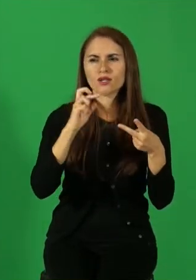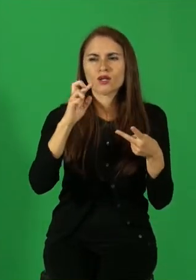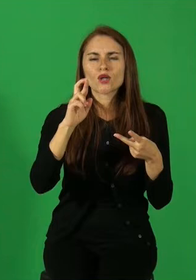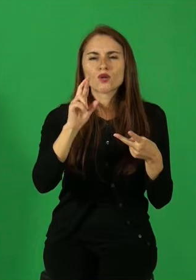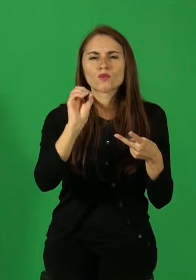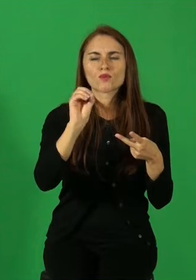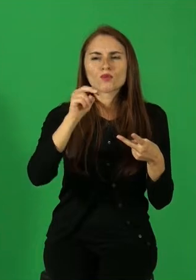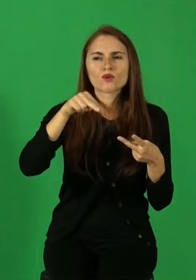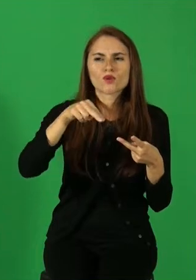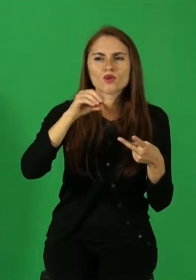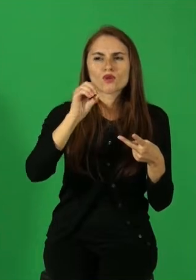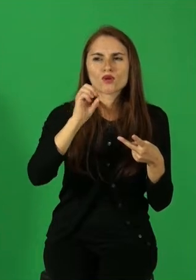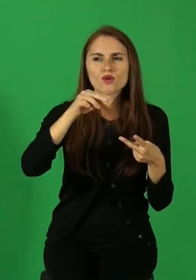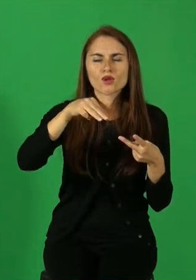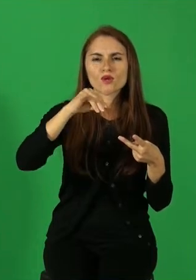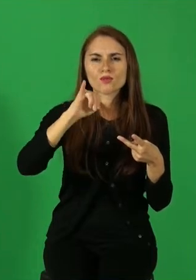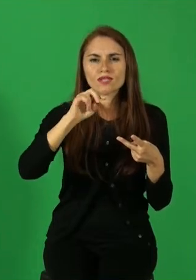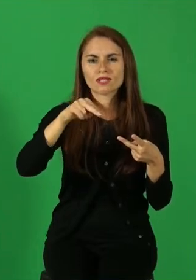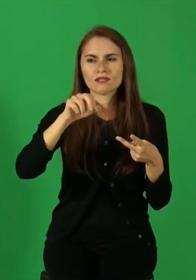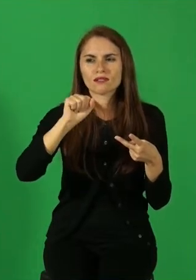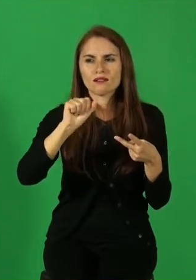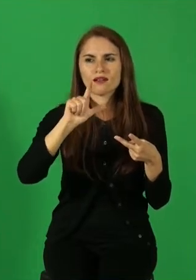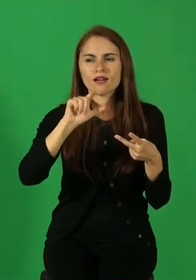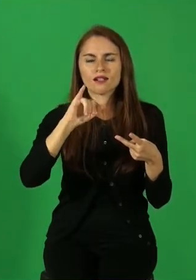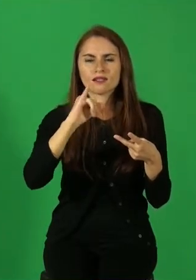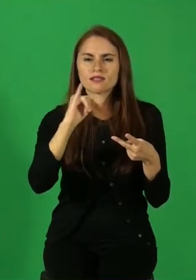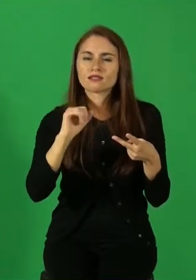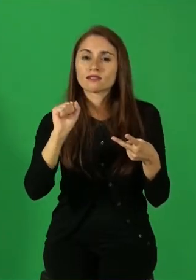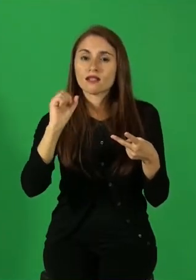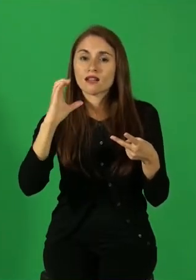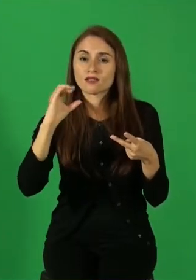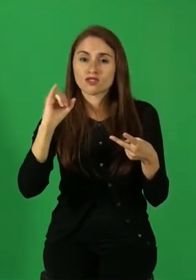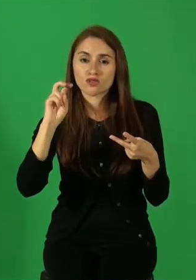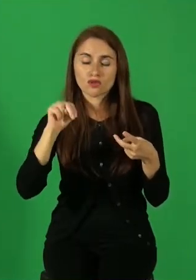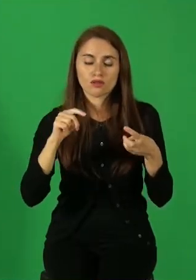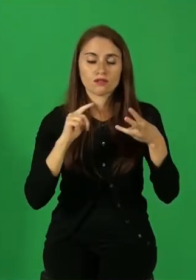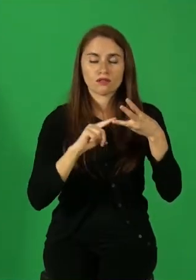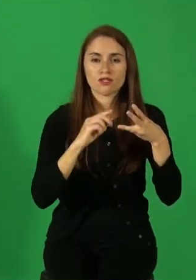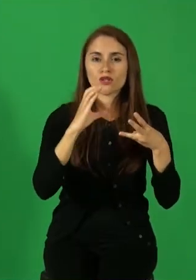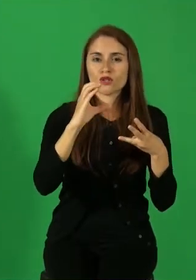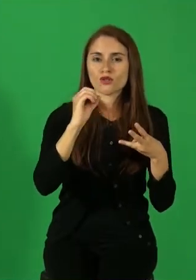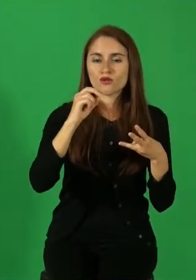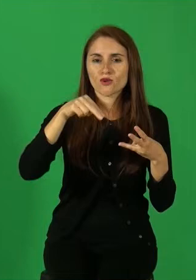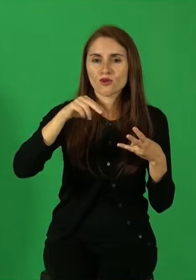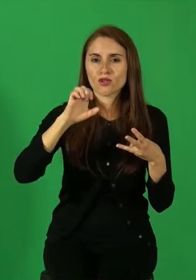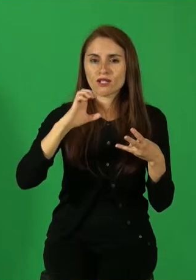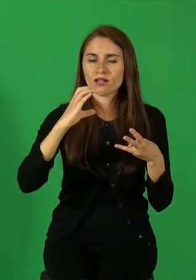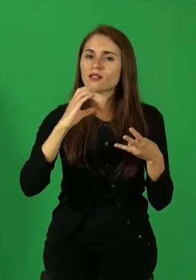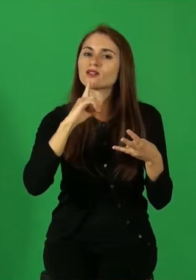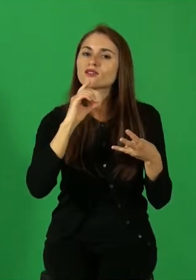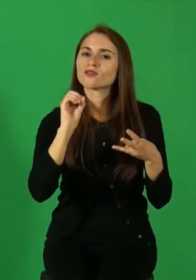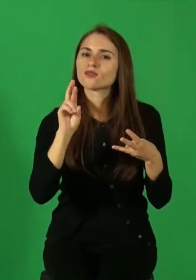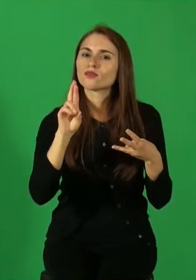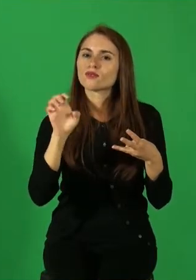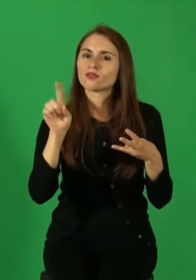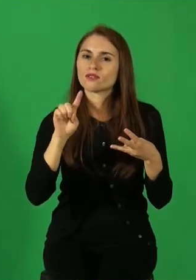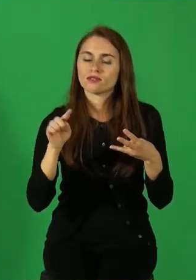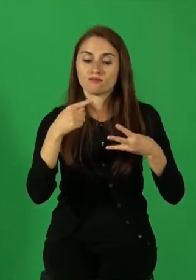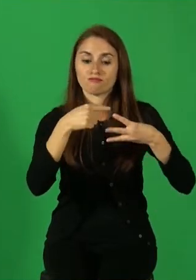pronominalización y los conectores, ¿ya? A continuación vamos a ver cada una de estas